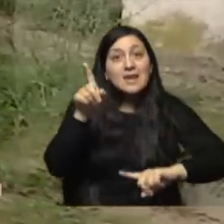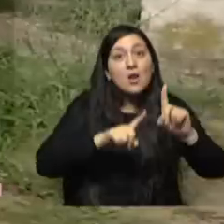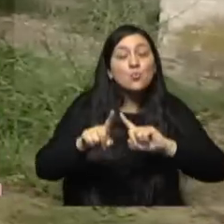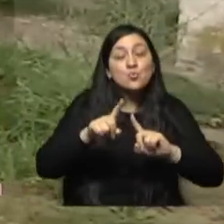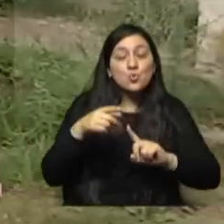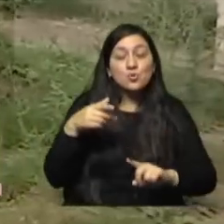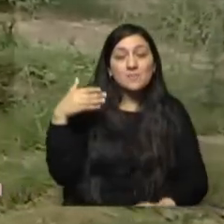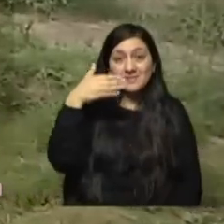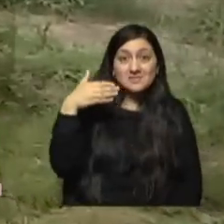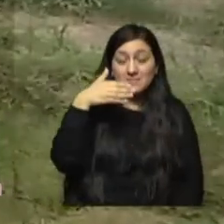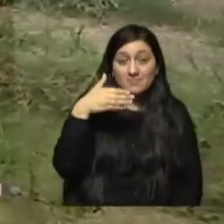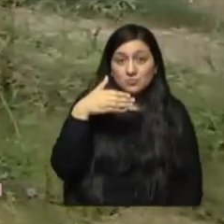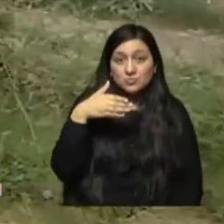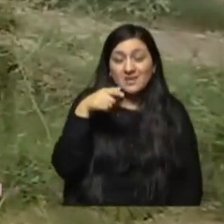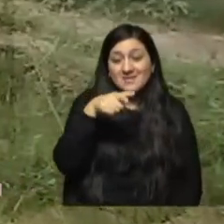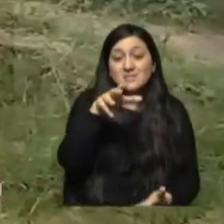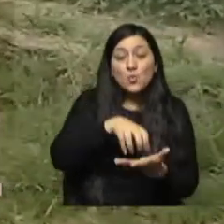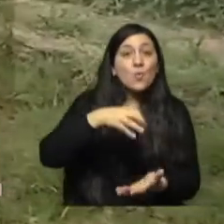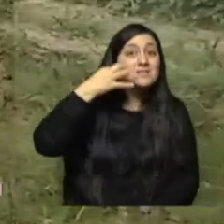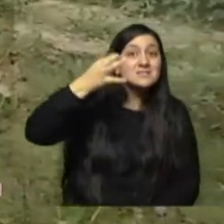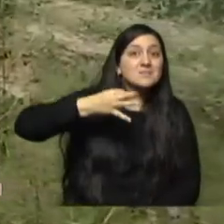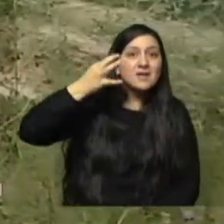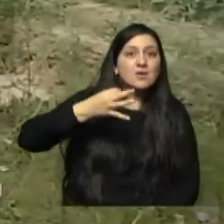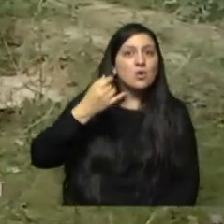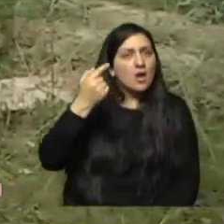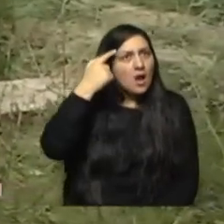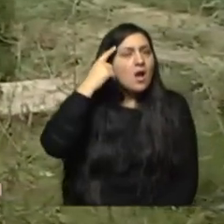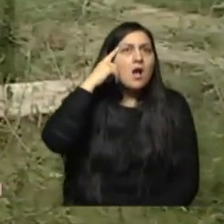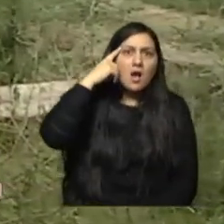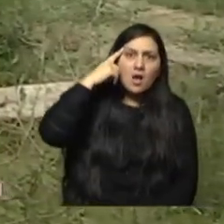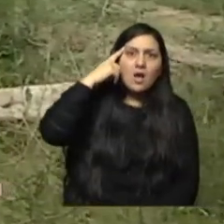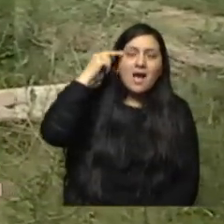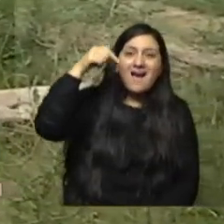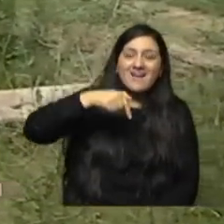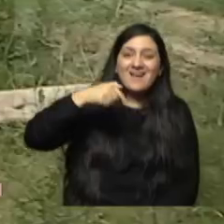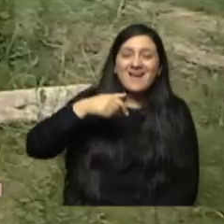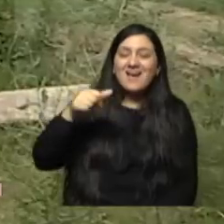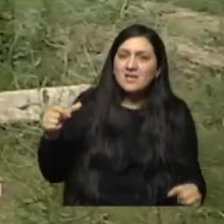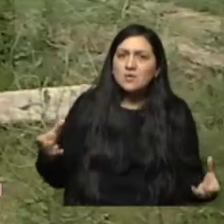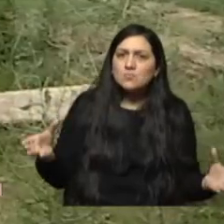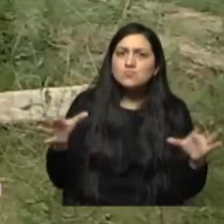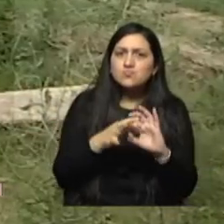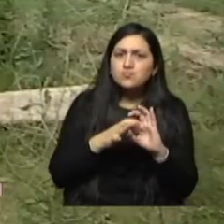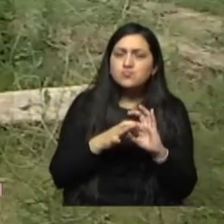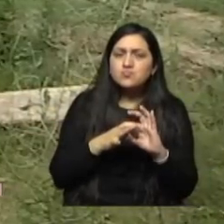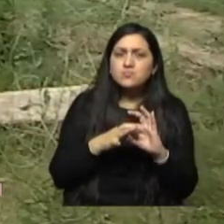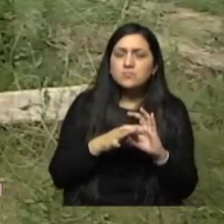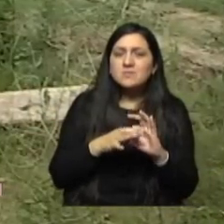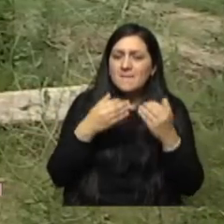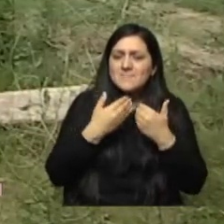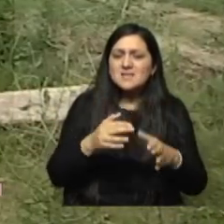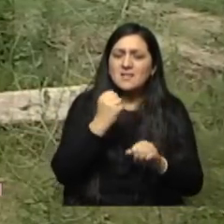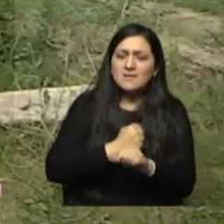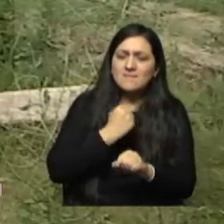que participamos en ese seminario, la semillita. Acá hay que conformarse, hay que constituirse y empezar